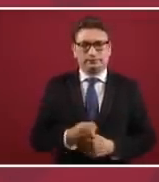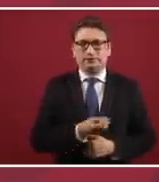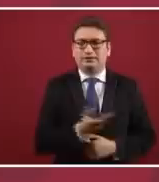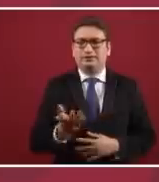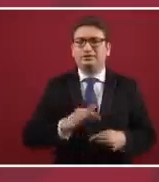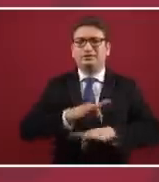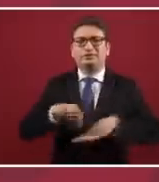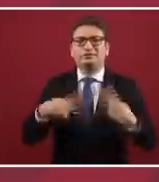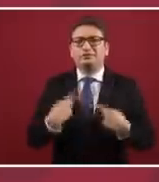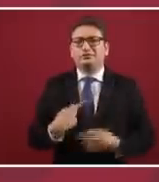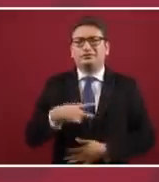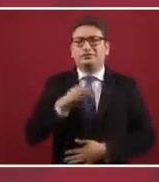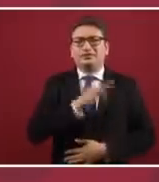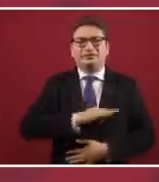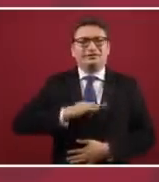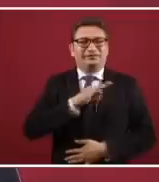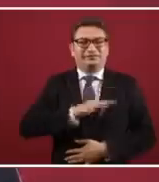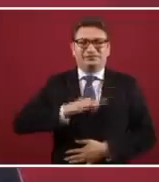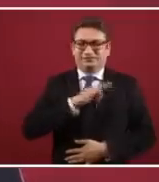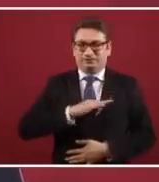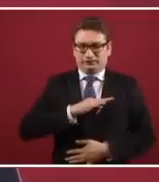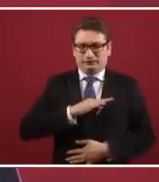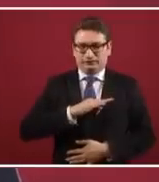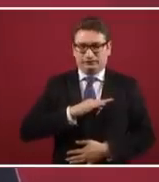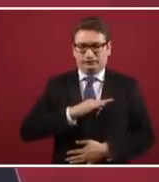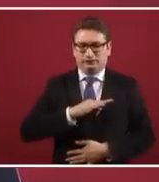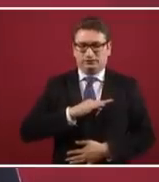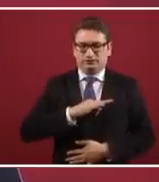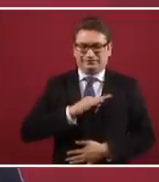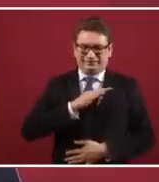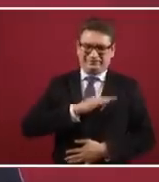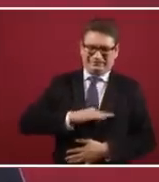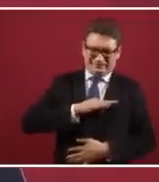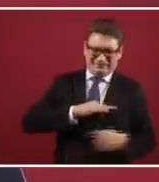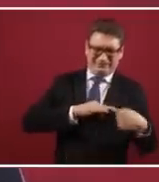del pueblo. Y la felicidad no se